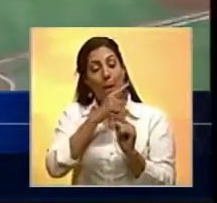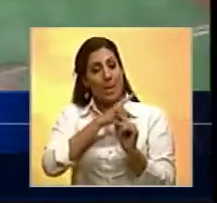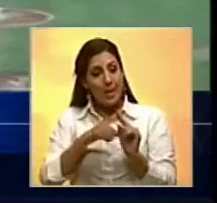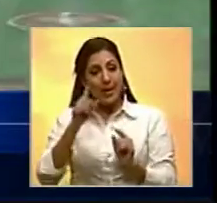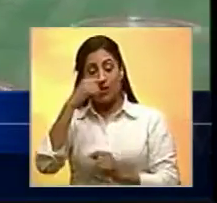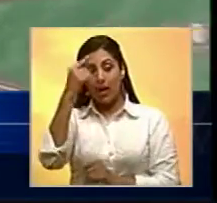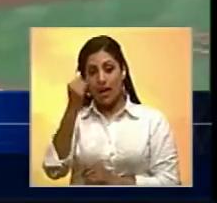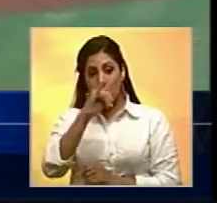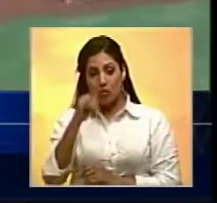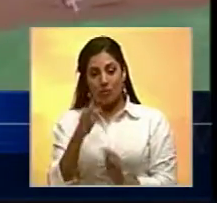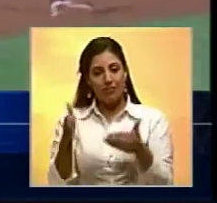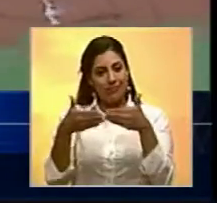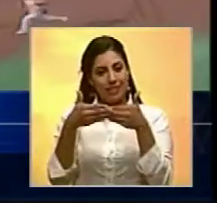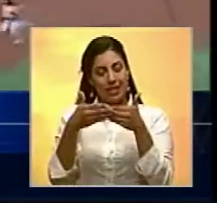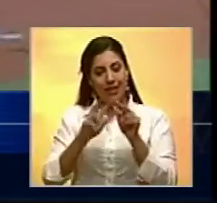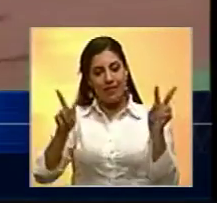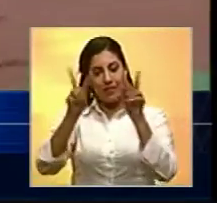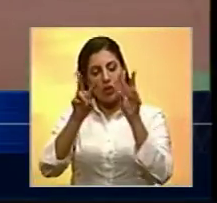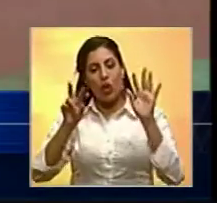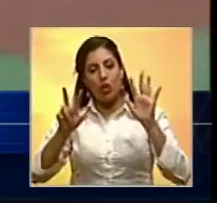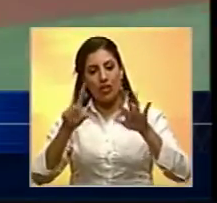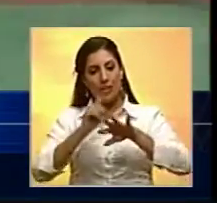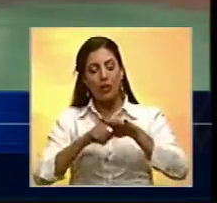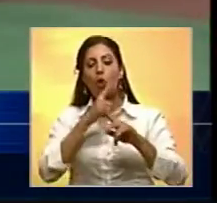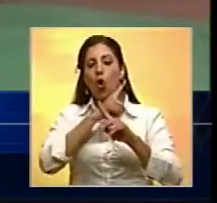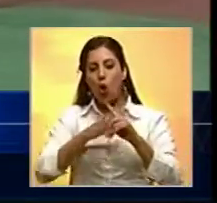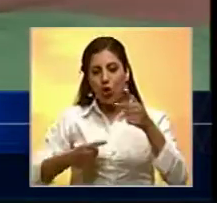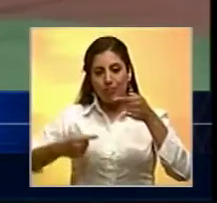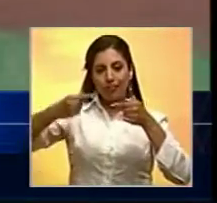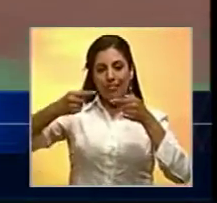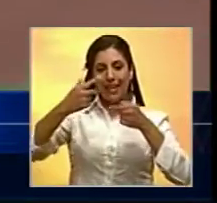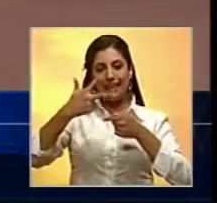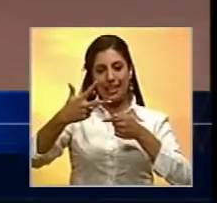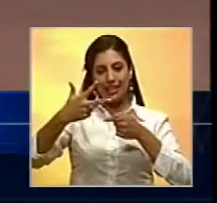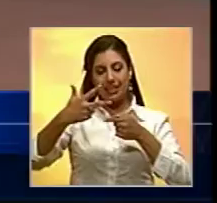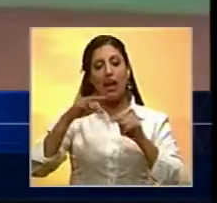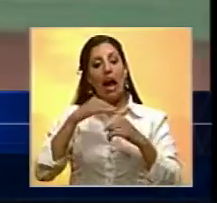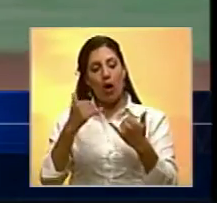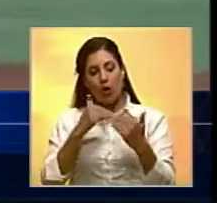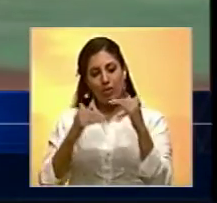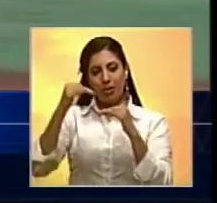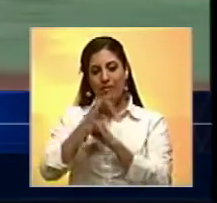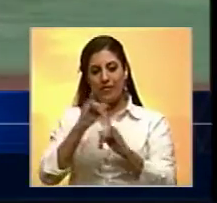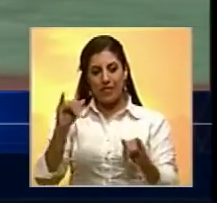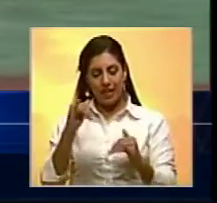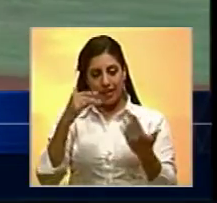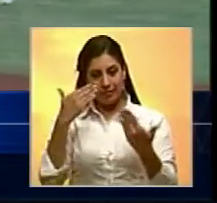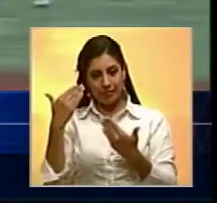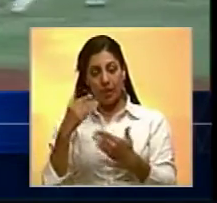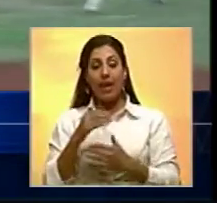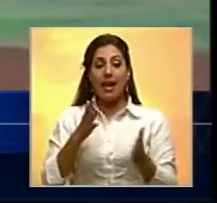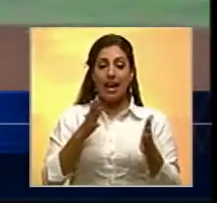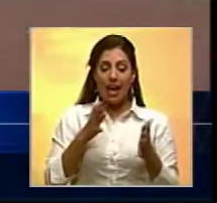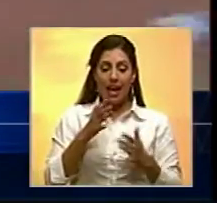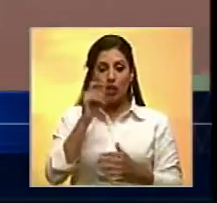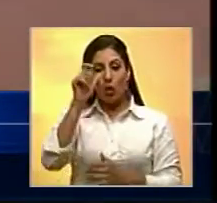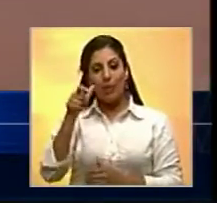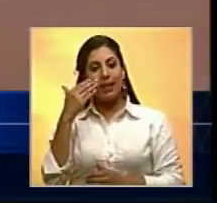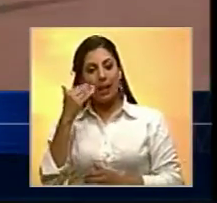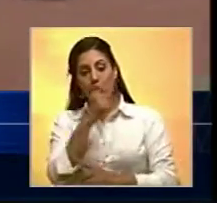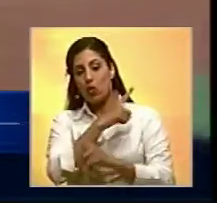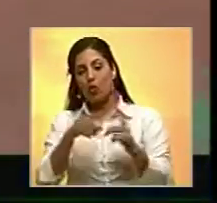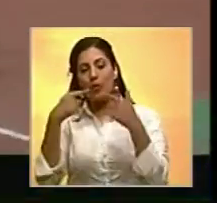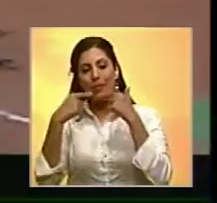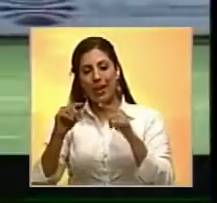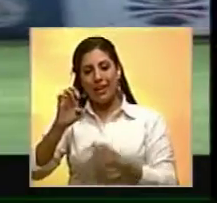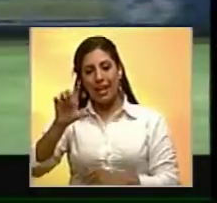las Águilas cerraron su victoria en el octavo con otro rally de 3 carreras para colocar cifras definitivas a la pizarra. Ganó Carlos Teller y